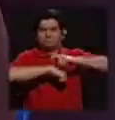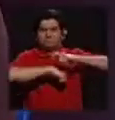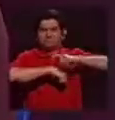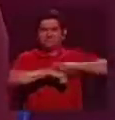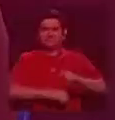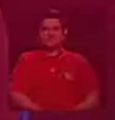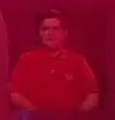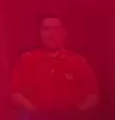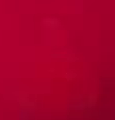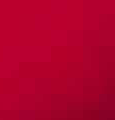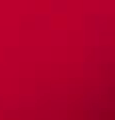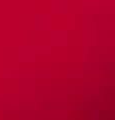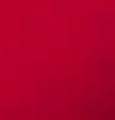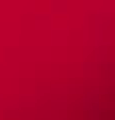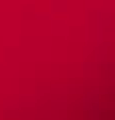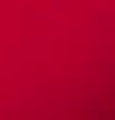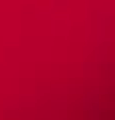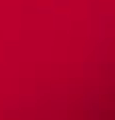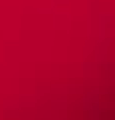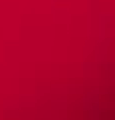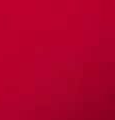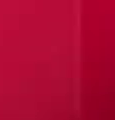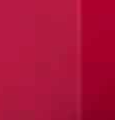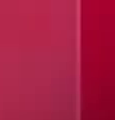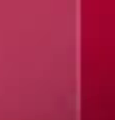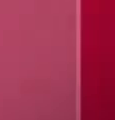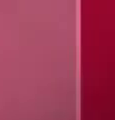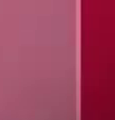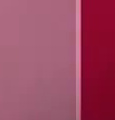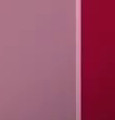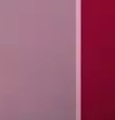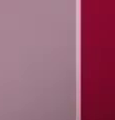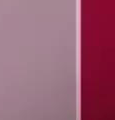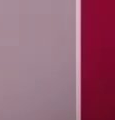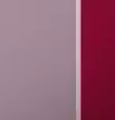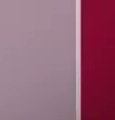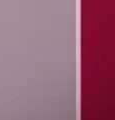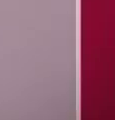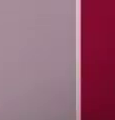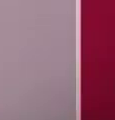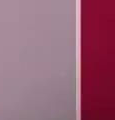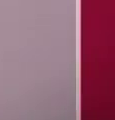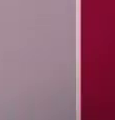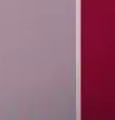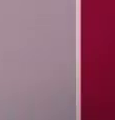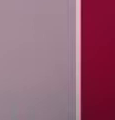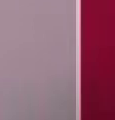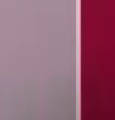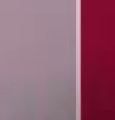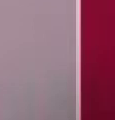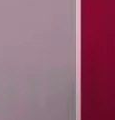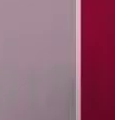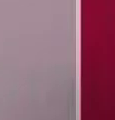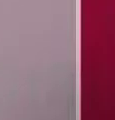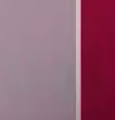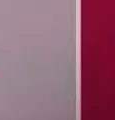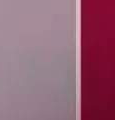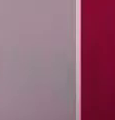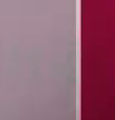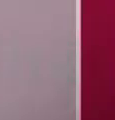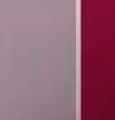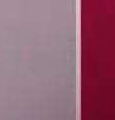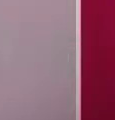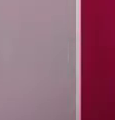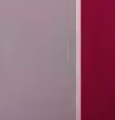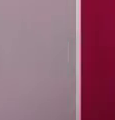¿verdad? La explotación humana mediante todas las formas posibles ha sido bastante recurrente en